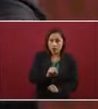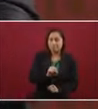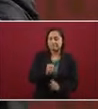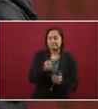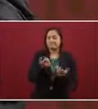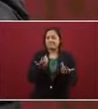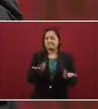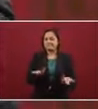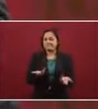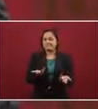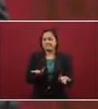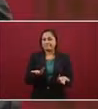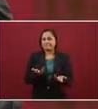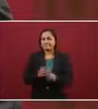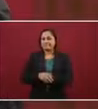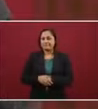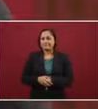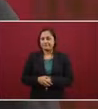con